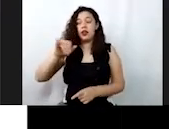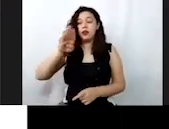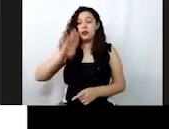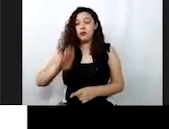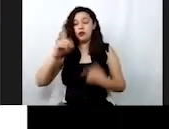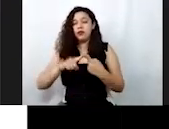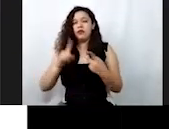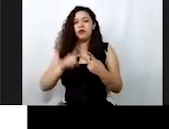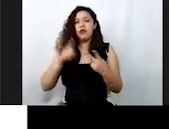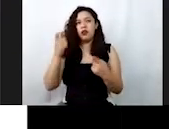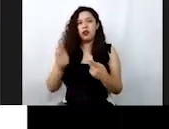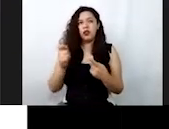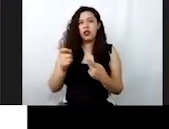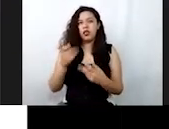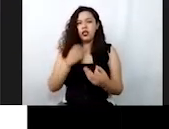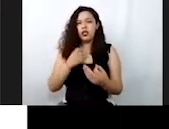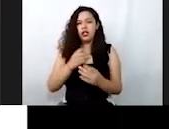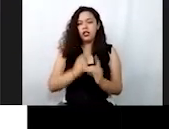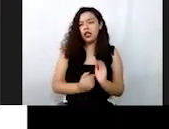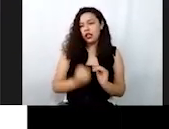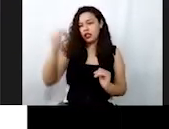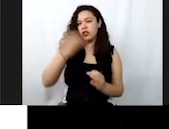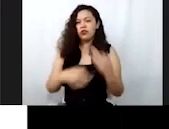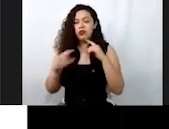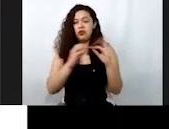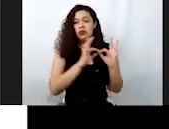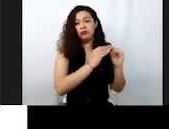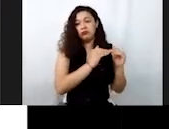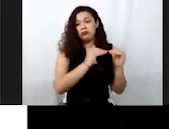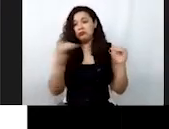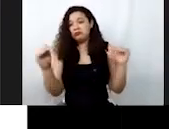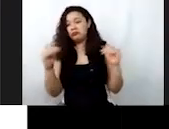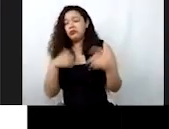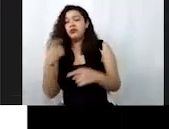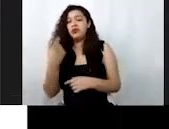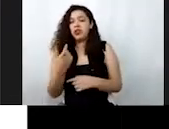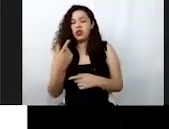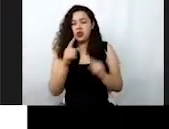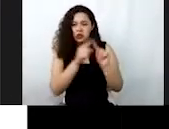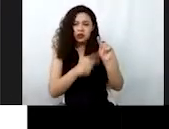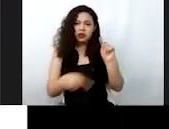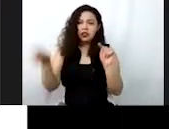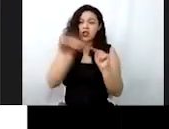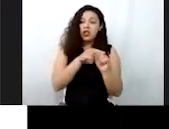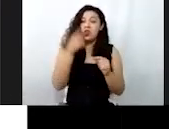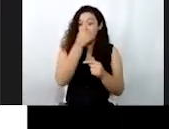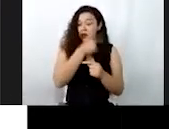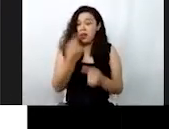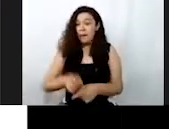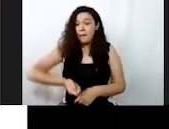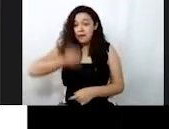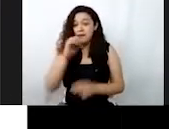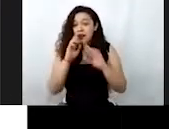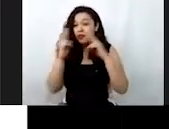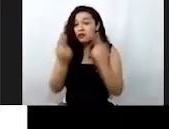crecimiento, casi todo es lineal. Y yo les he mostrado esto de la economía de la dona desde la sesión 1, que es el hecho de